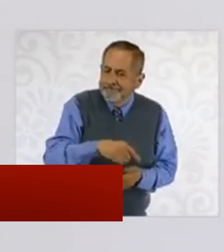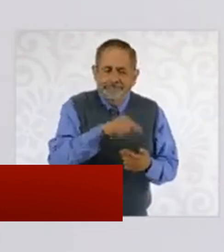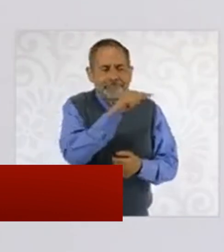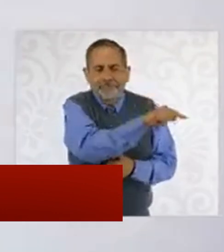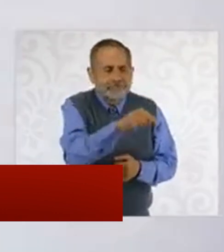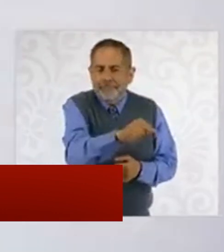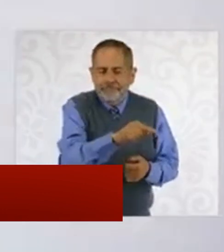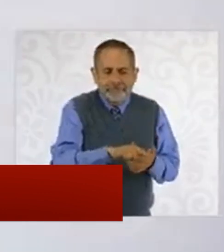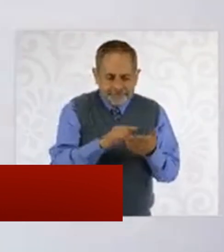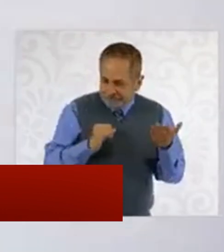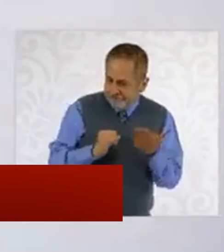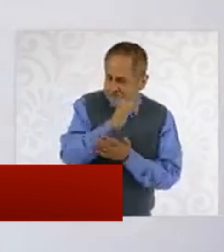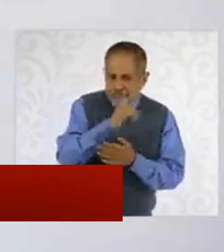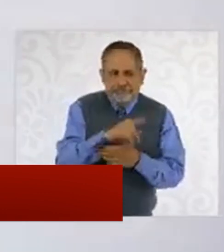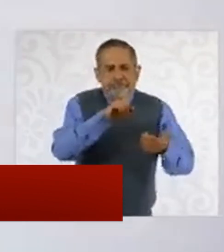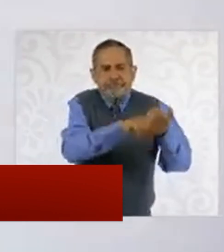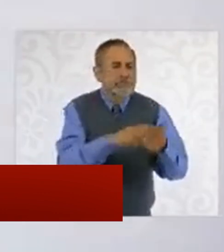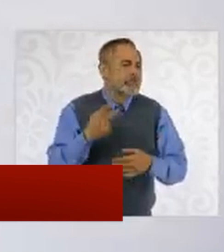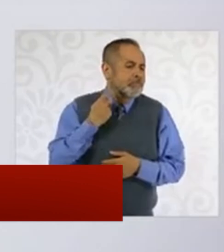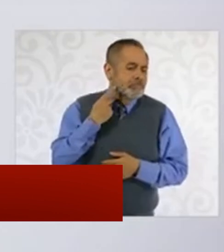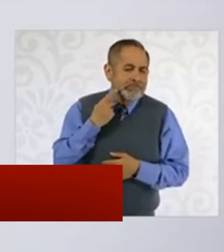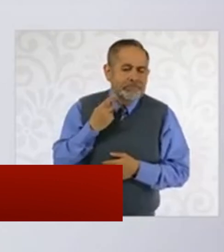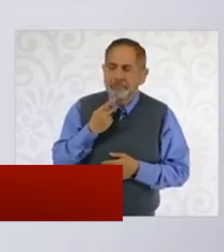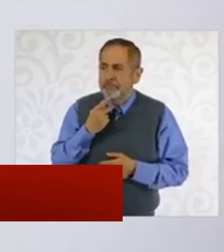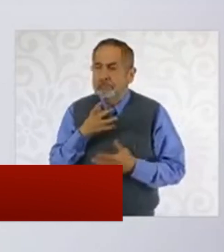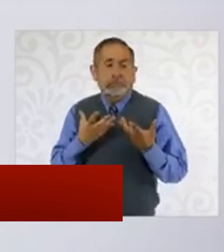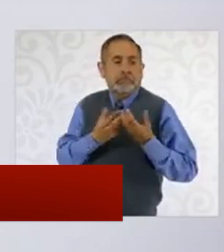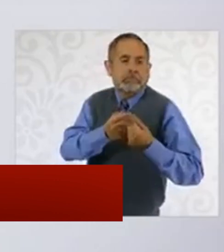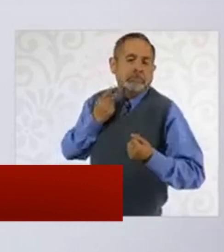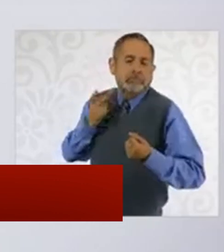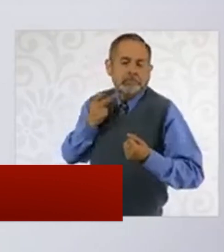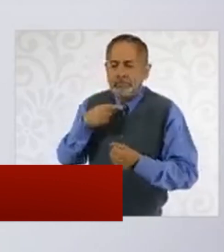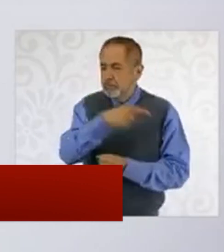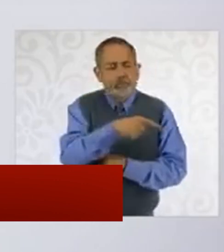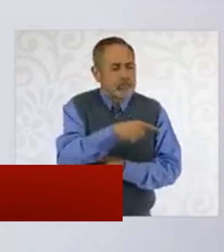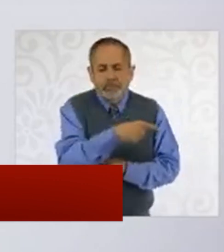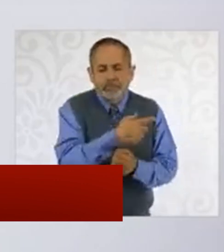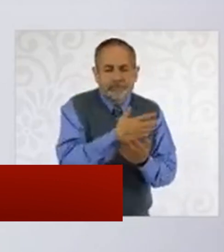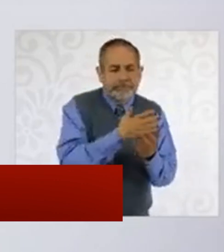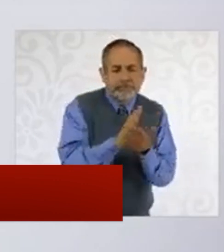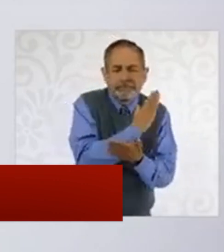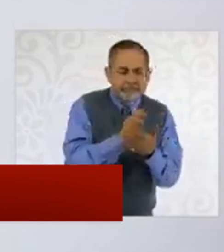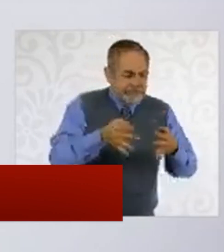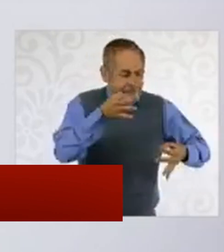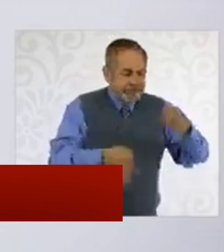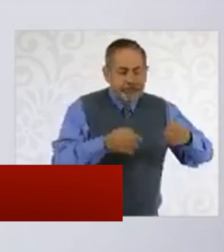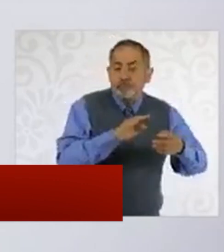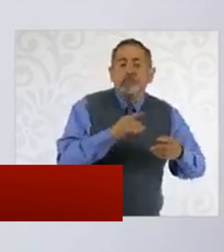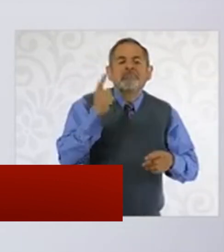que están tomando una decisión política, no jurídica, en contra del pueblo de